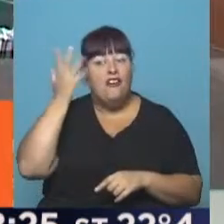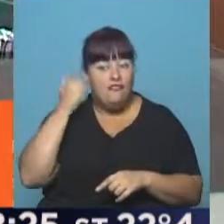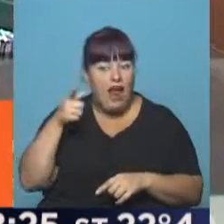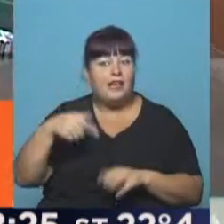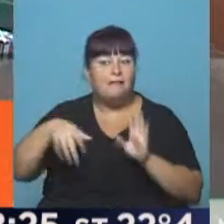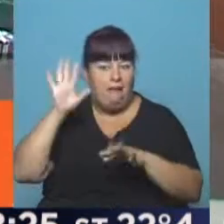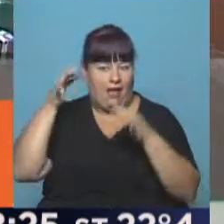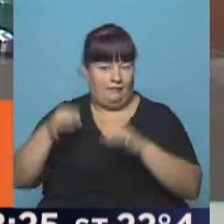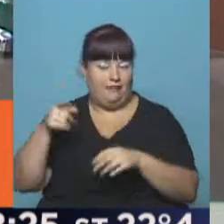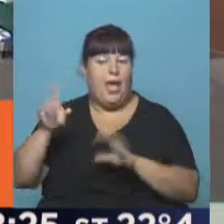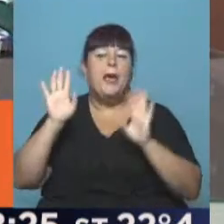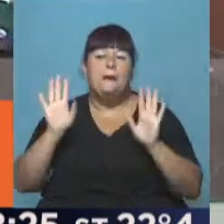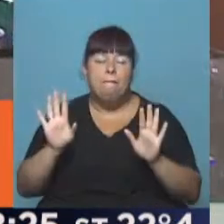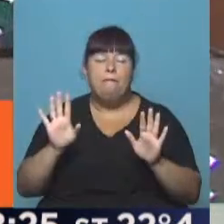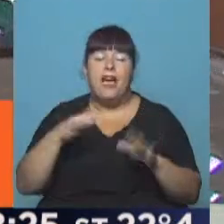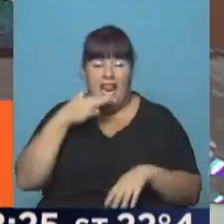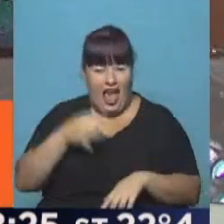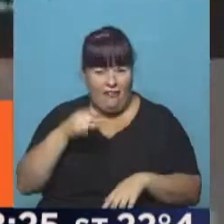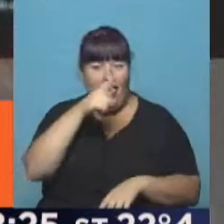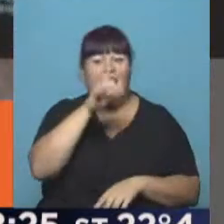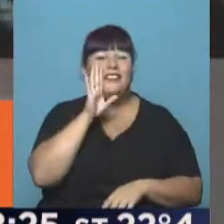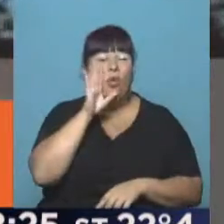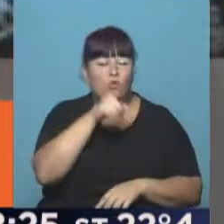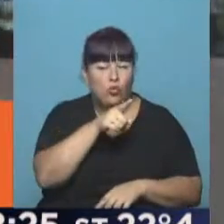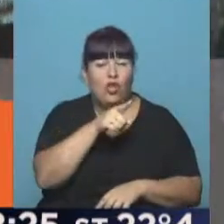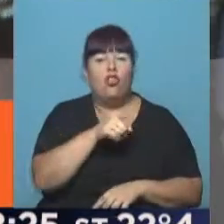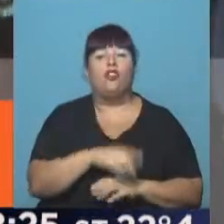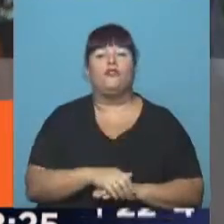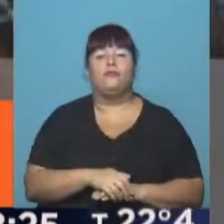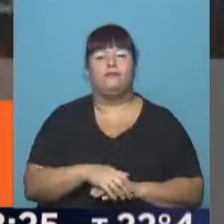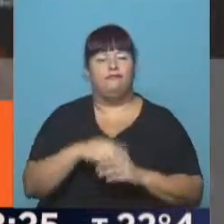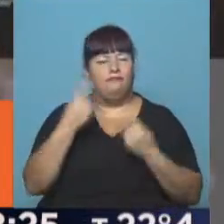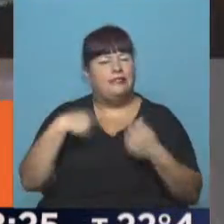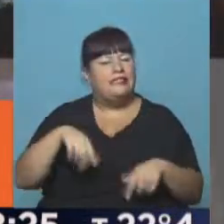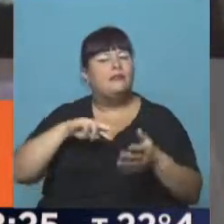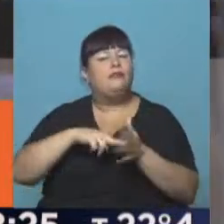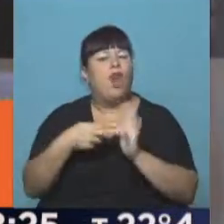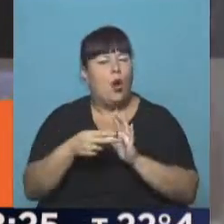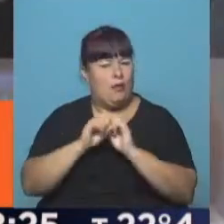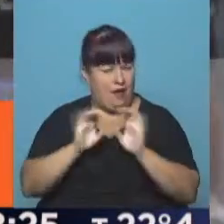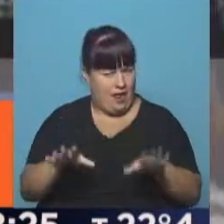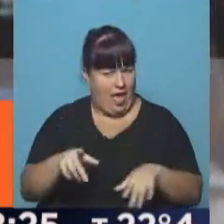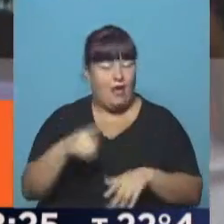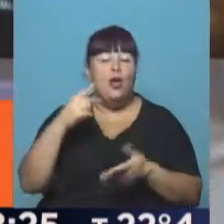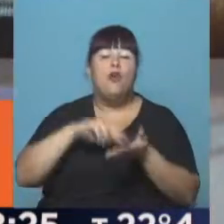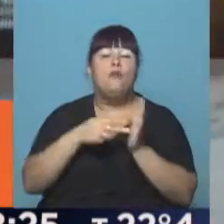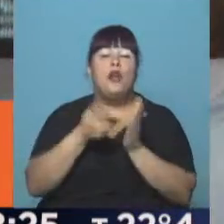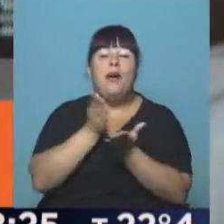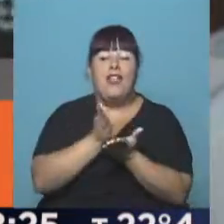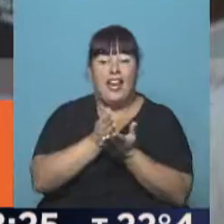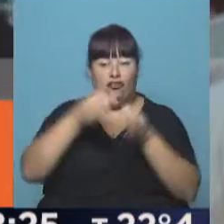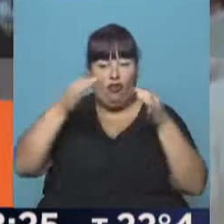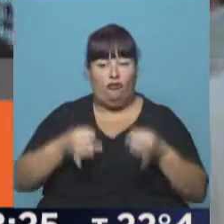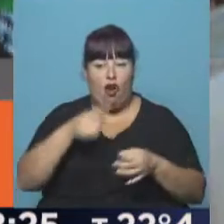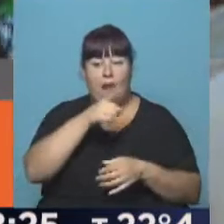más acentuado. Pero la verdad que en Estados Unidos hay enormes dificultades. Bueno, el problema de los derechos formales